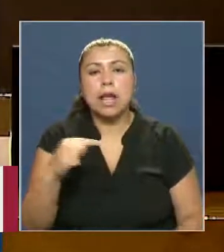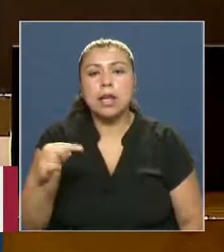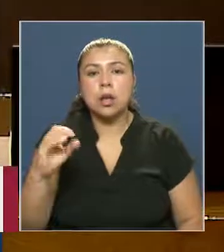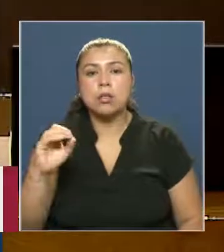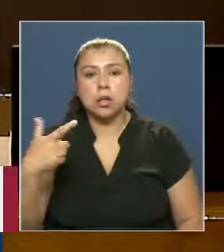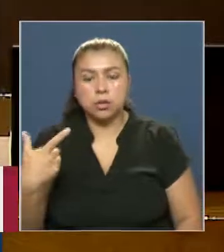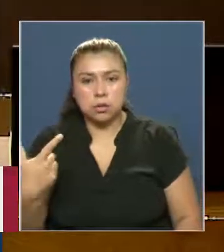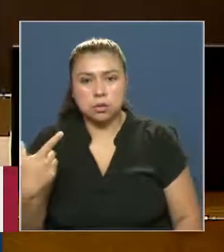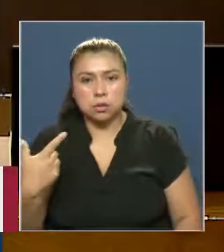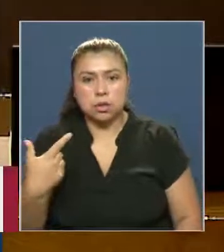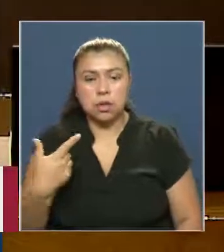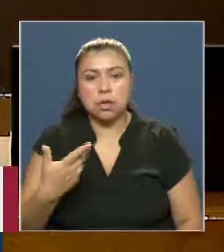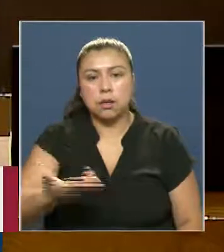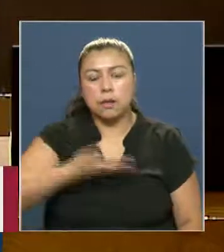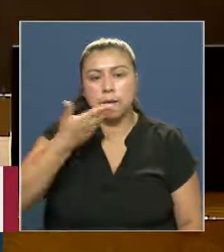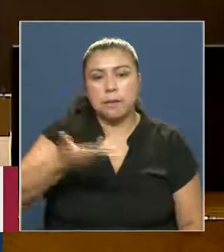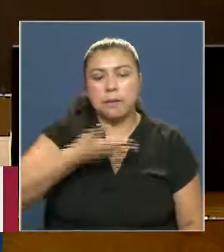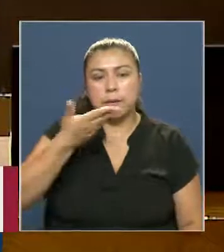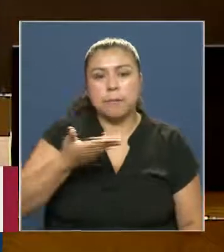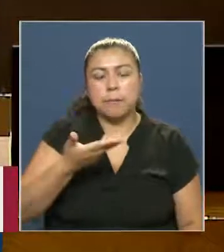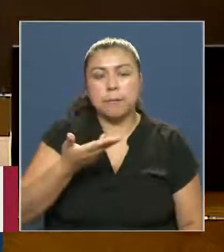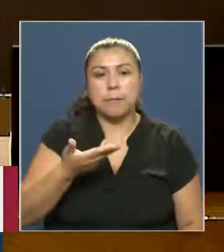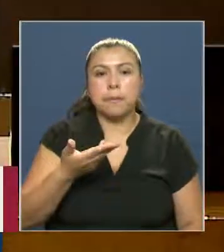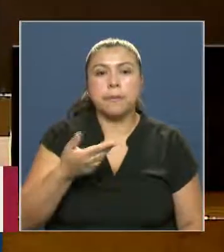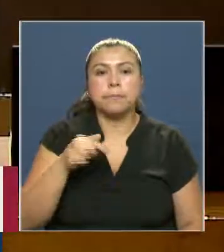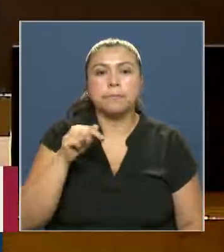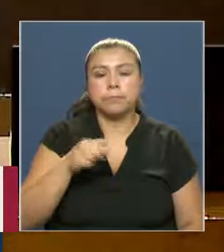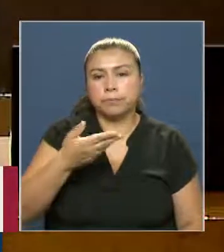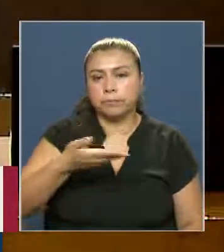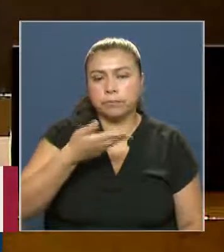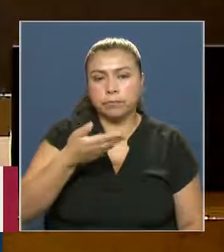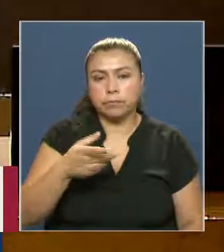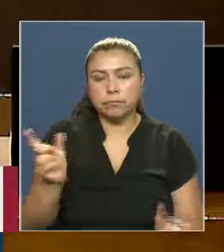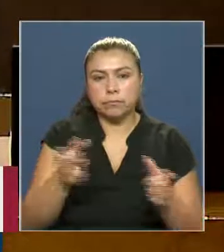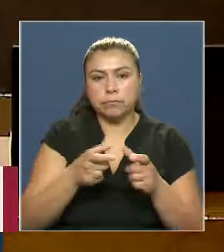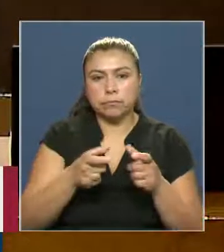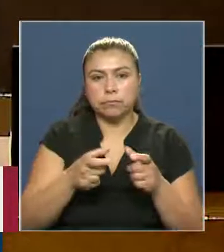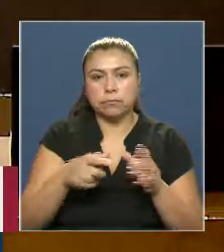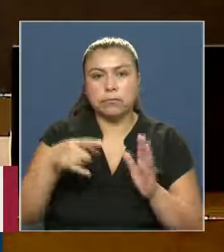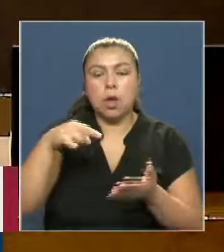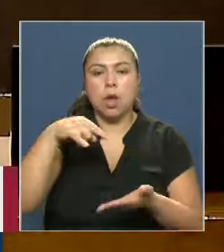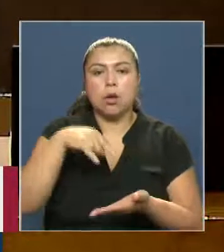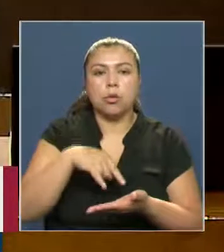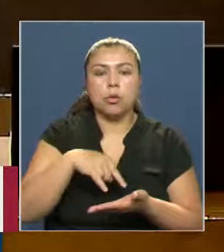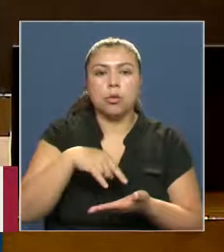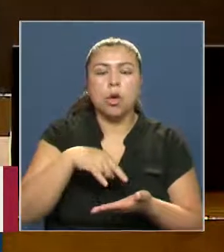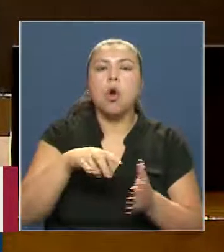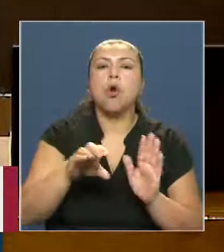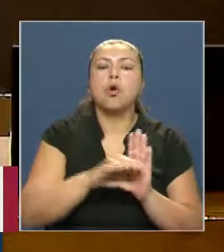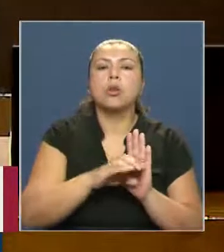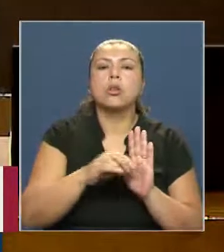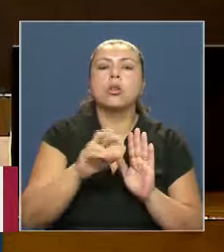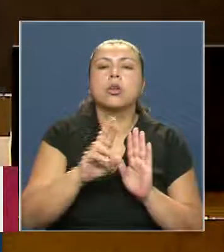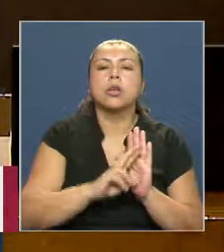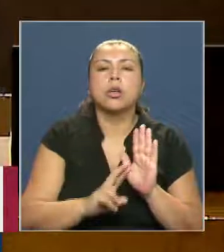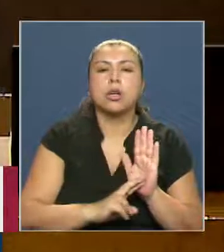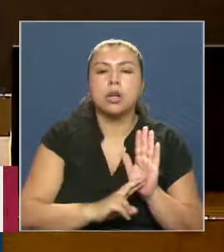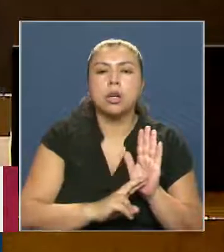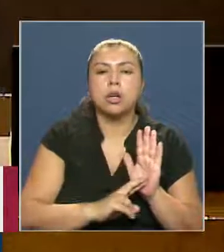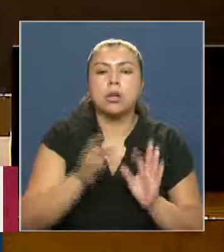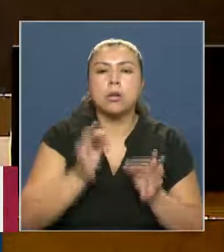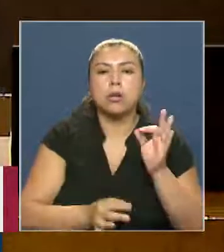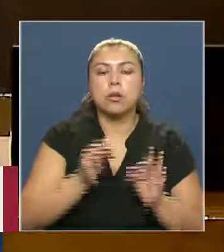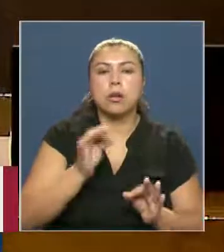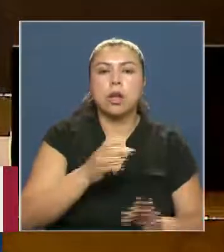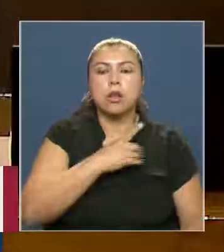13.307-07. Rinde el certificado desde la Comisión de Constitución, Legislación, Justicia y Reglamento el